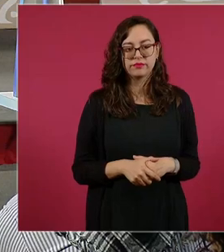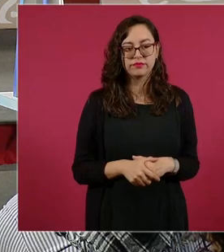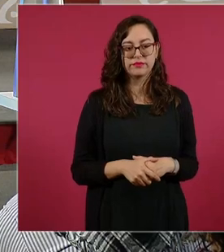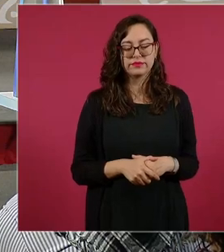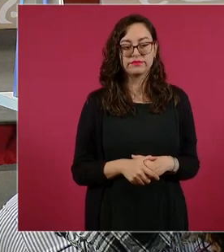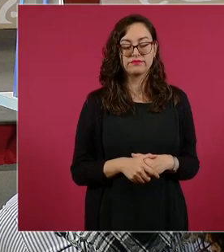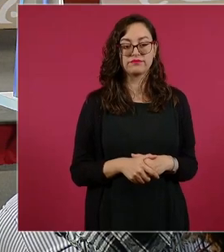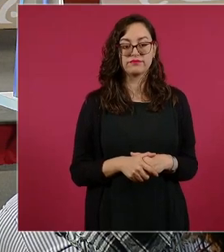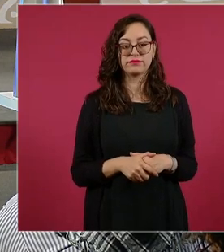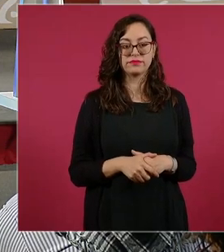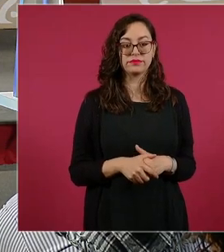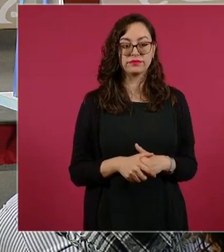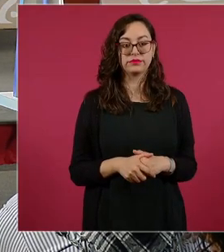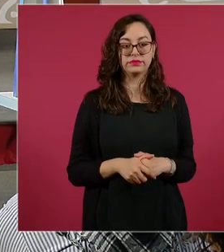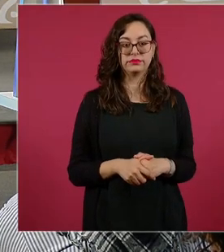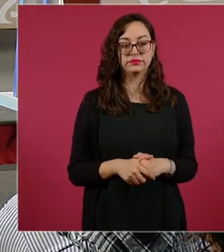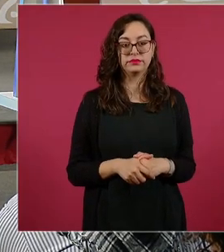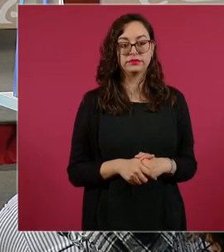¿Quién